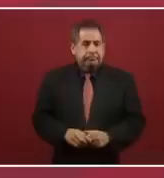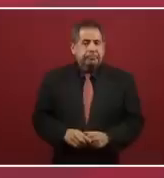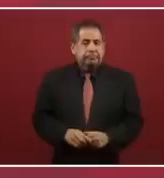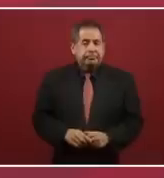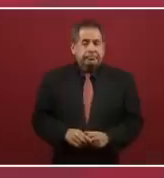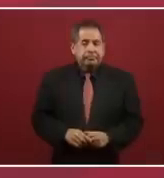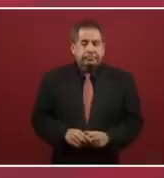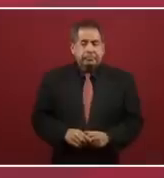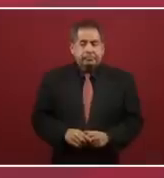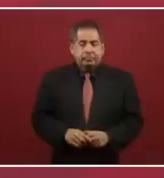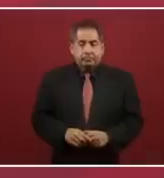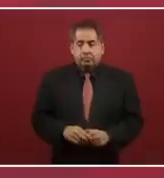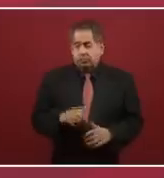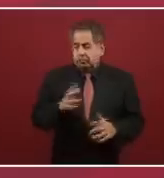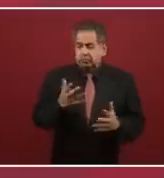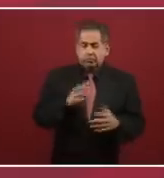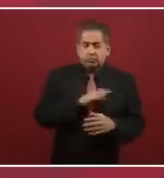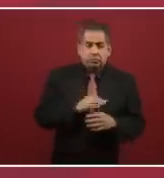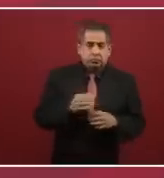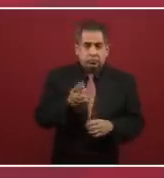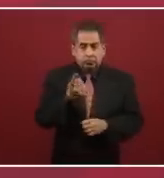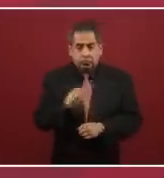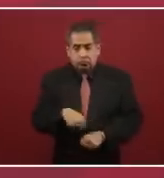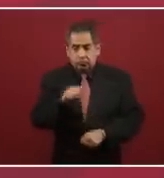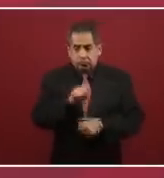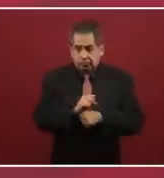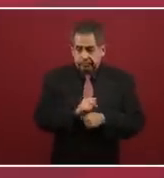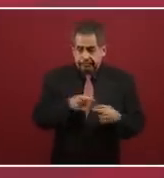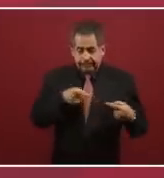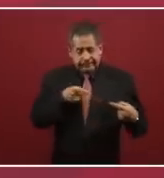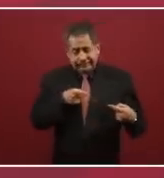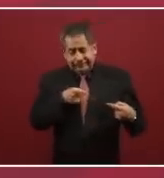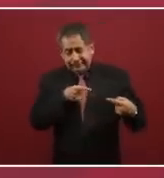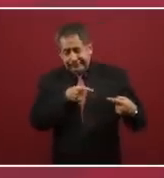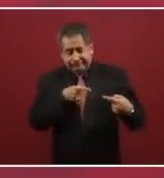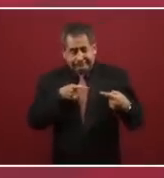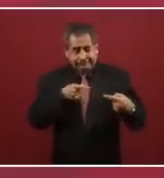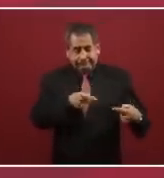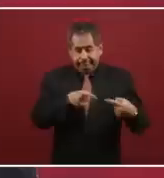Hubo como una semana de tensión,